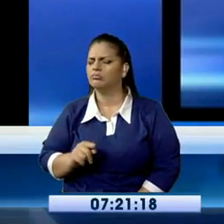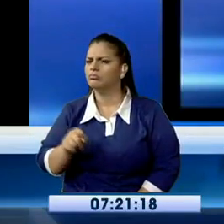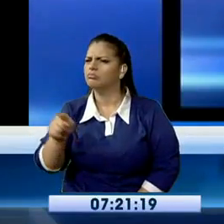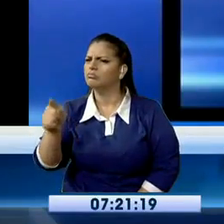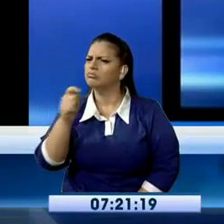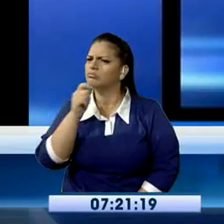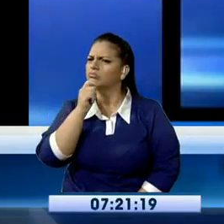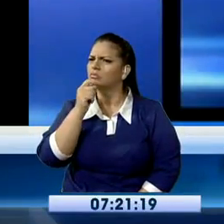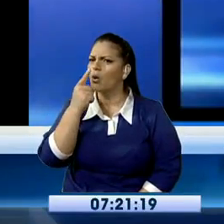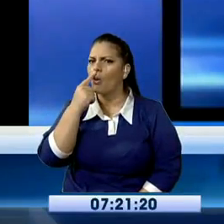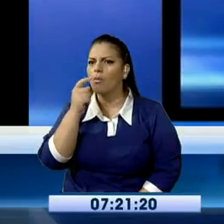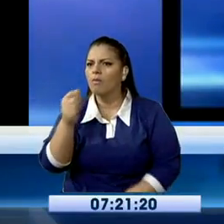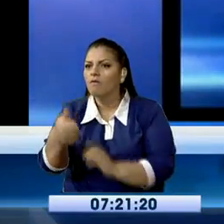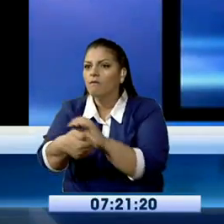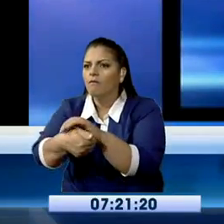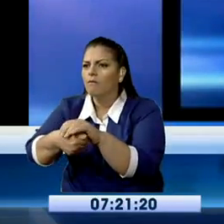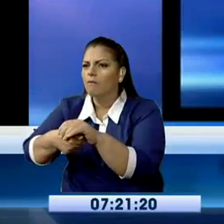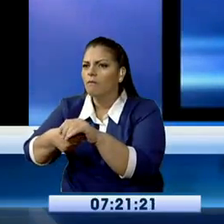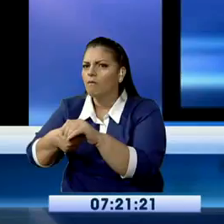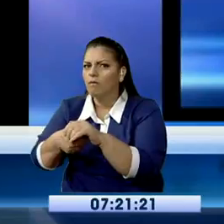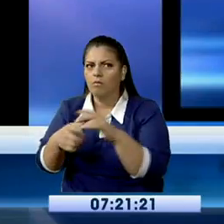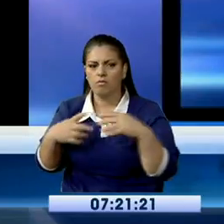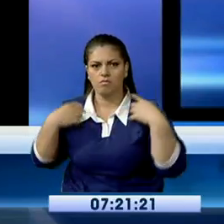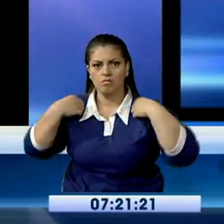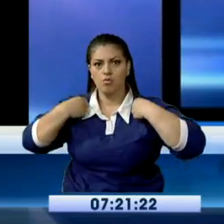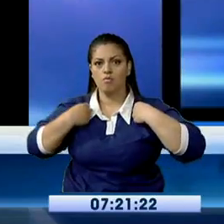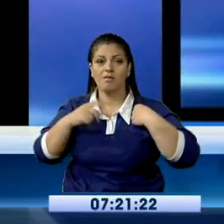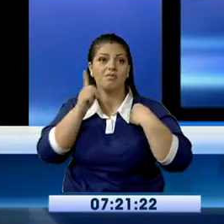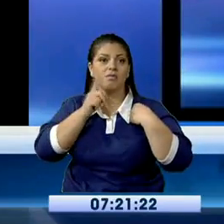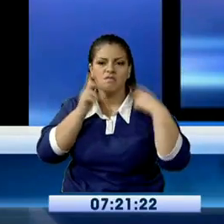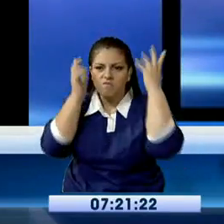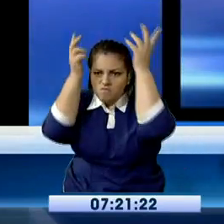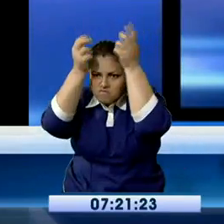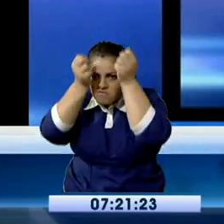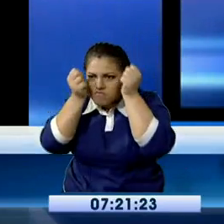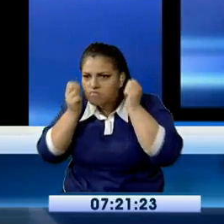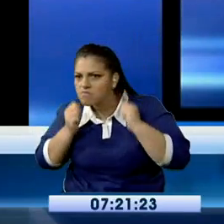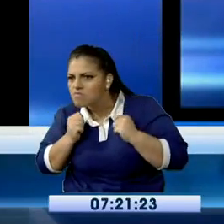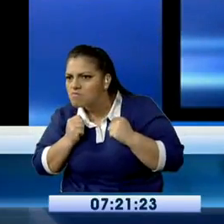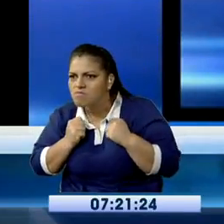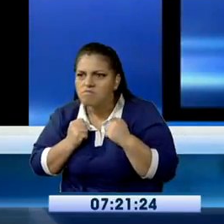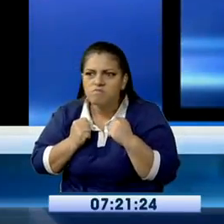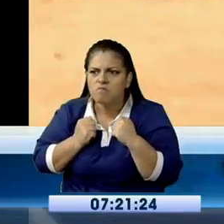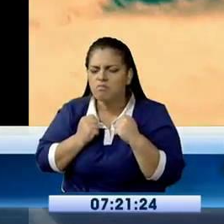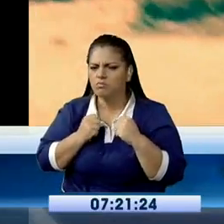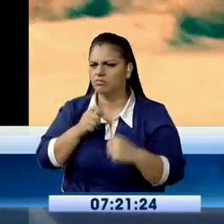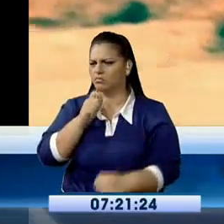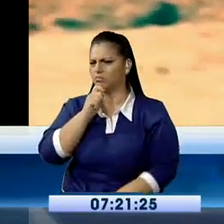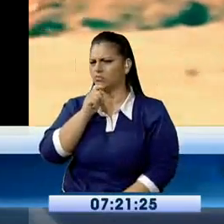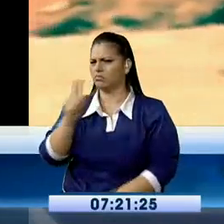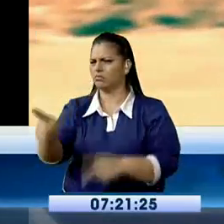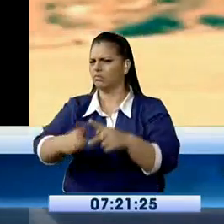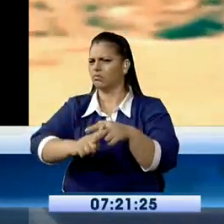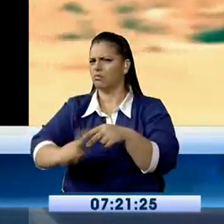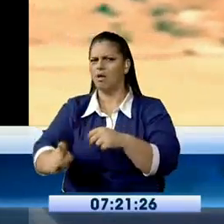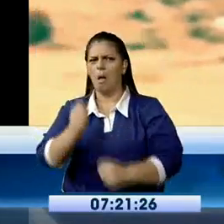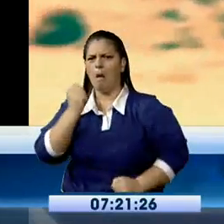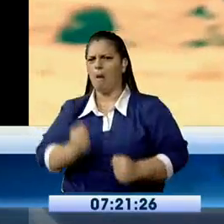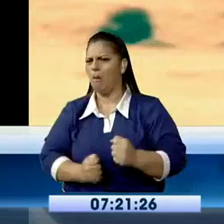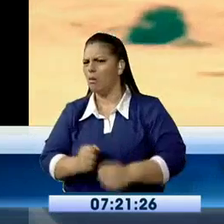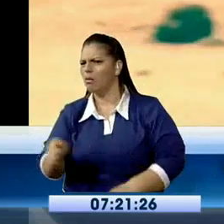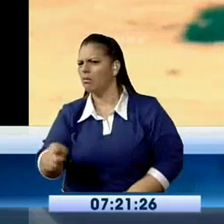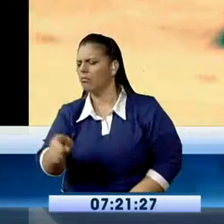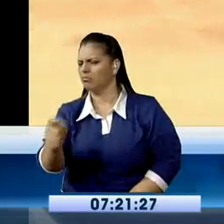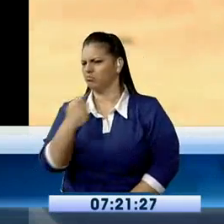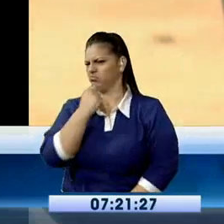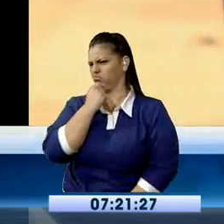estaba tapeñado con un buzonero y salía corriendo así para allá, pero yo no sabía por qué. Fue en ese instante que sus vecinos la